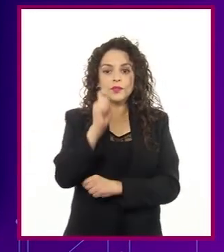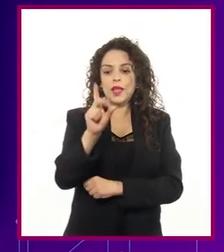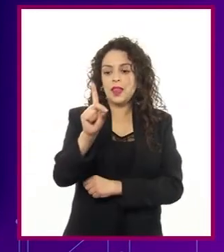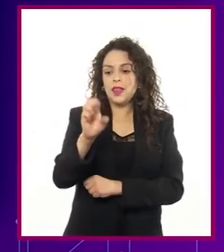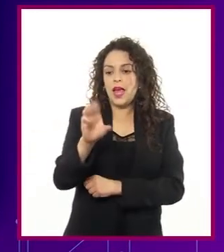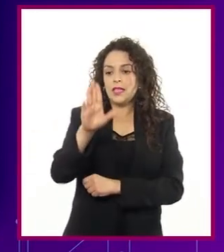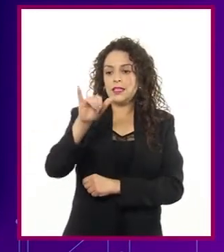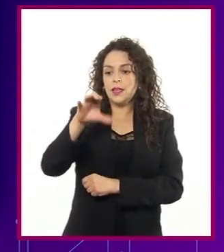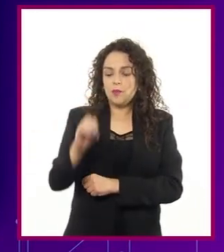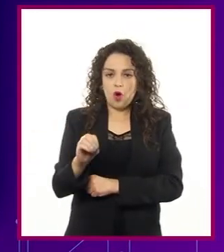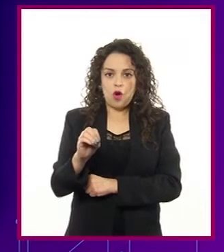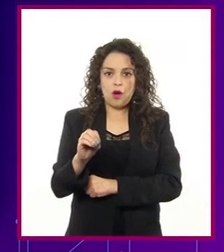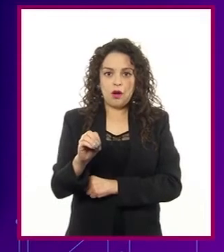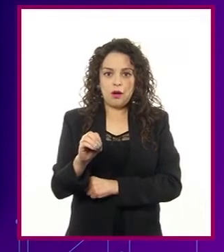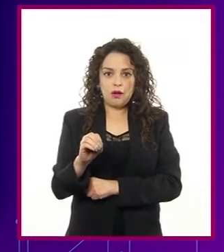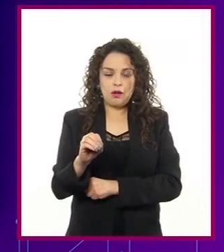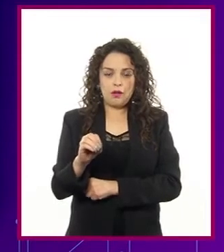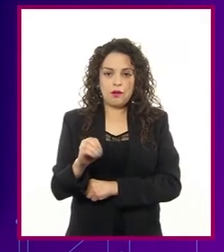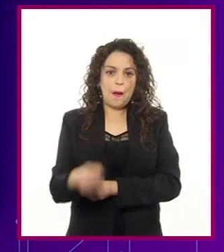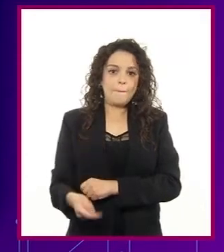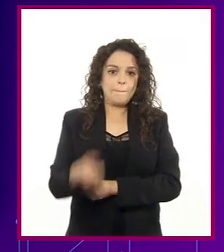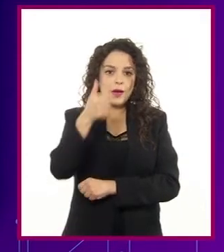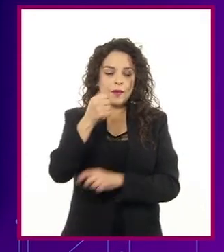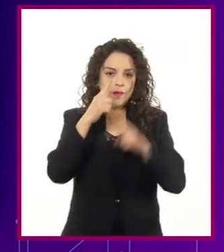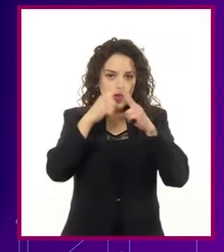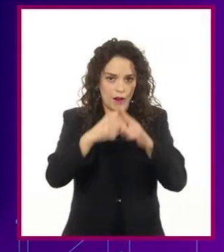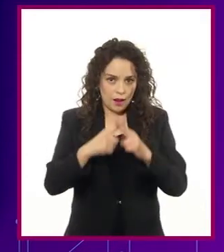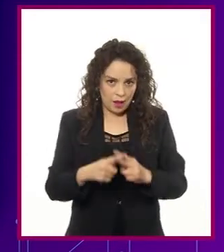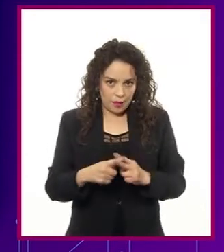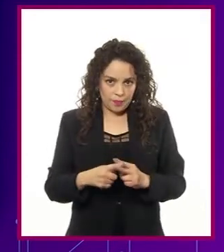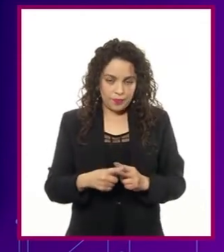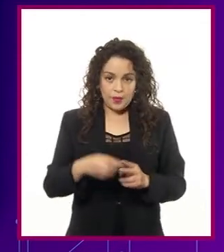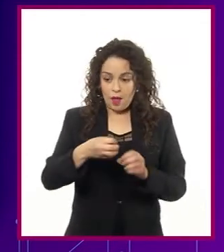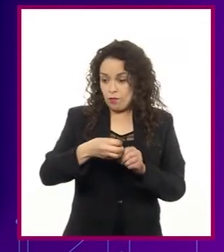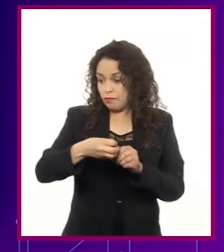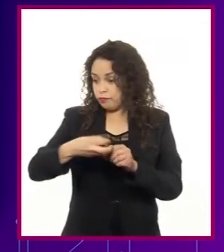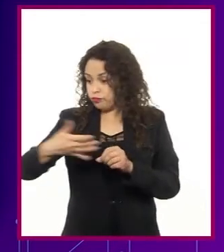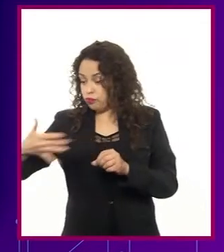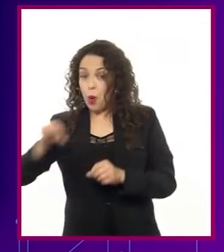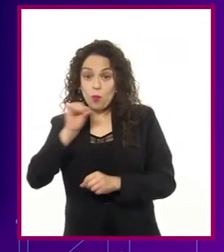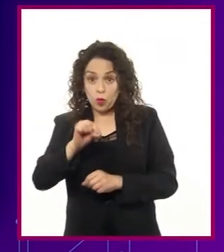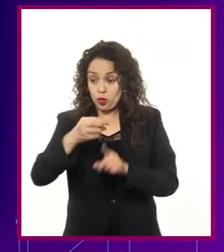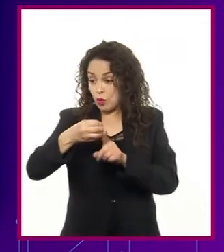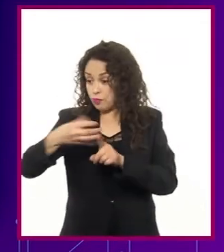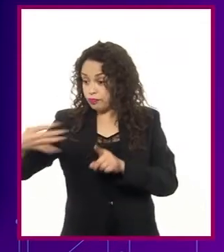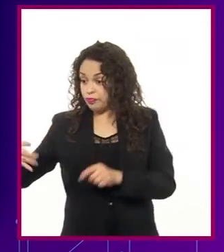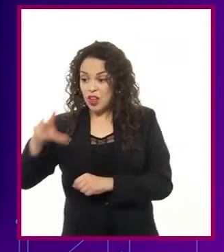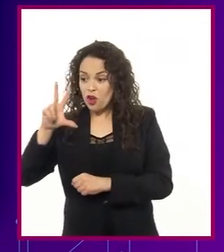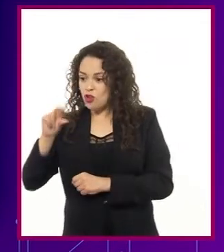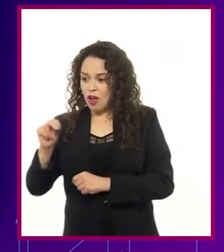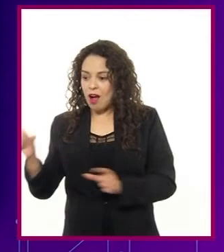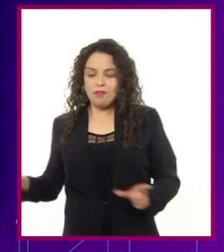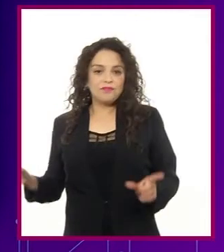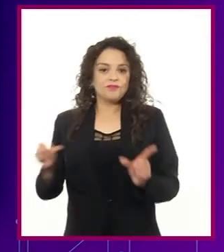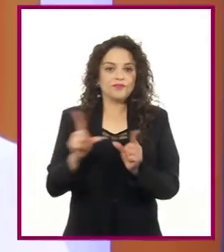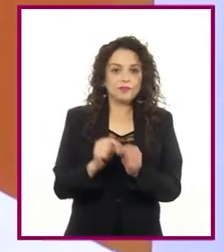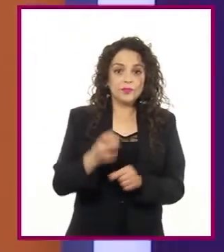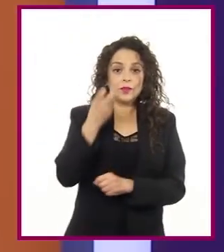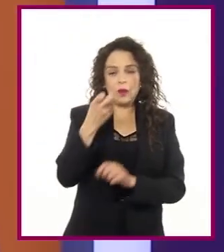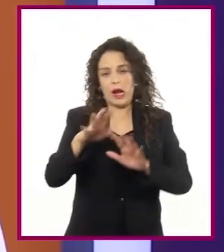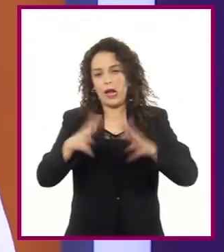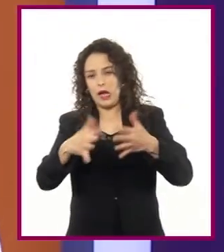cálculo. Como no se consideraron el resto de decimales, el resultado que obtuvimos es